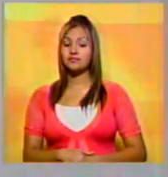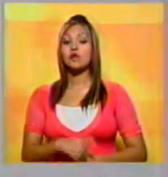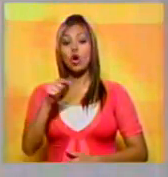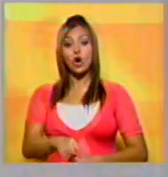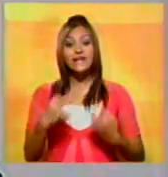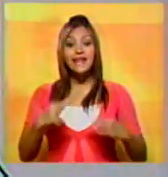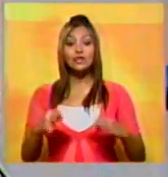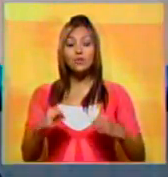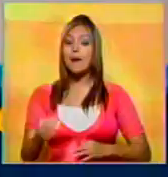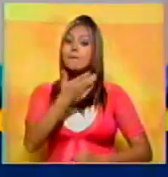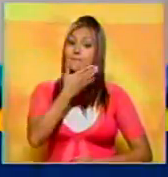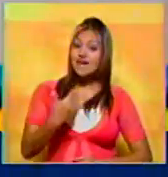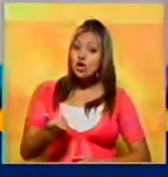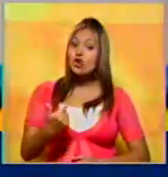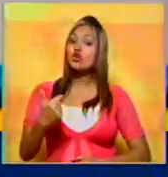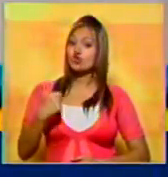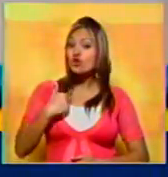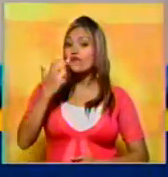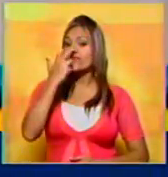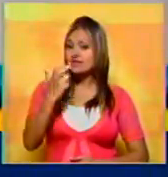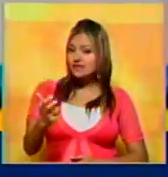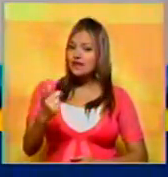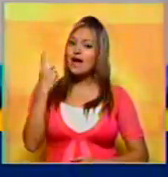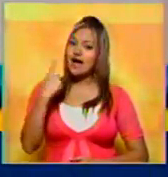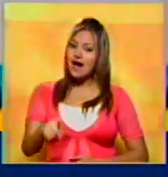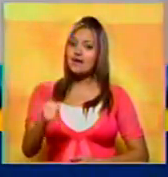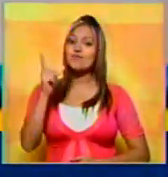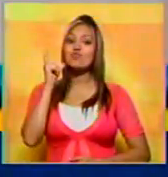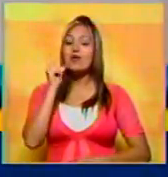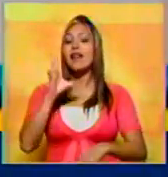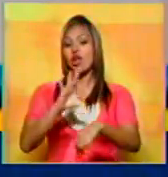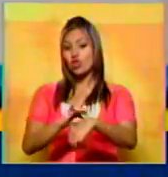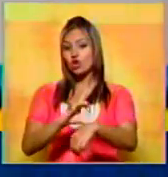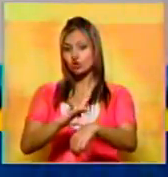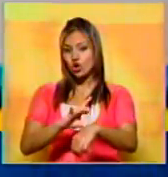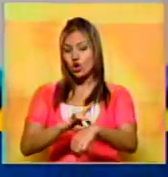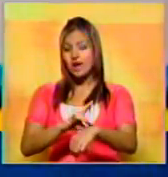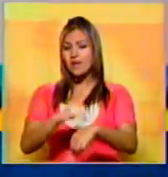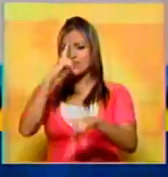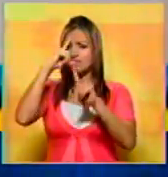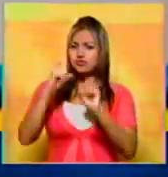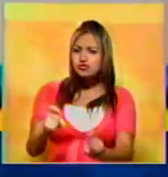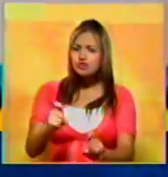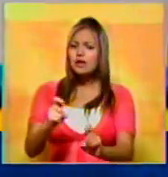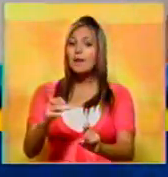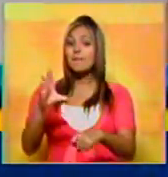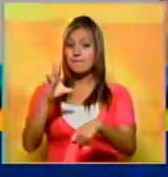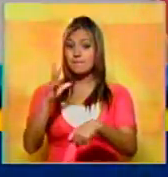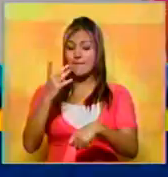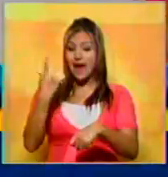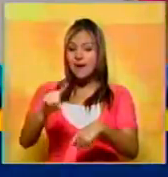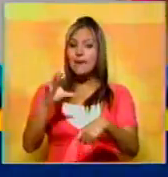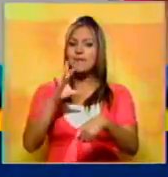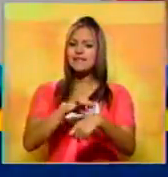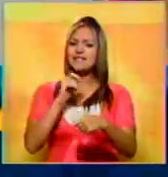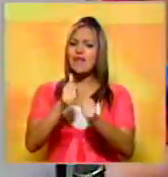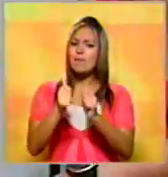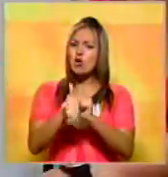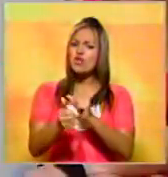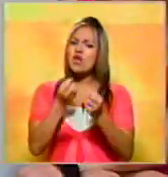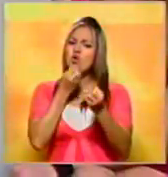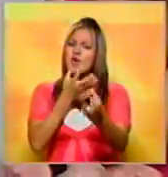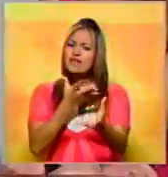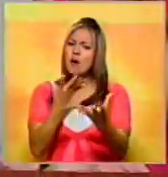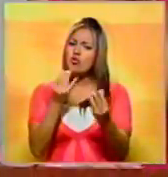Hoy en Natural es Mejor, estoy de visita en el consultorio de la doctora Eti Ociel, especialista en medicina deportiva. Eti, muchísimas